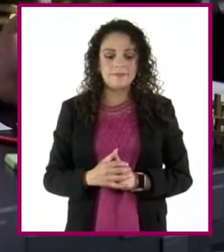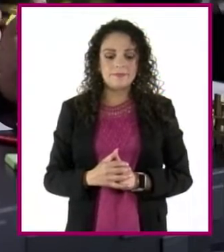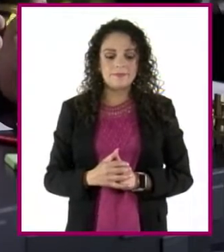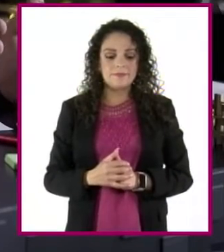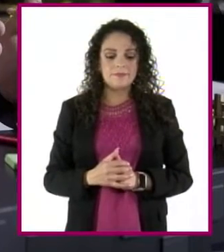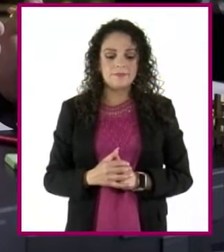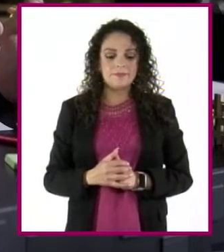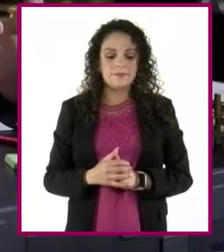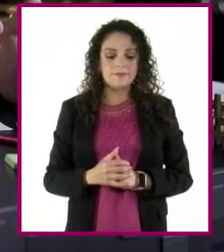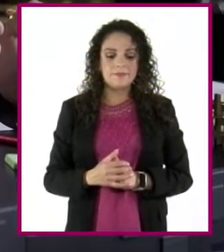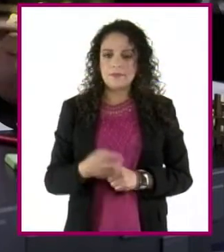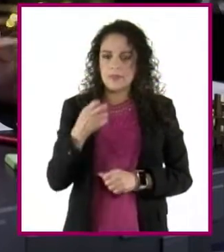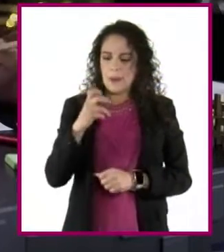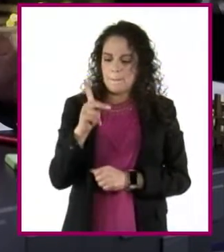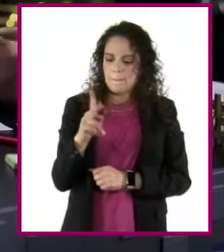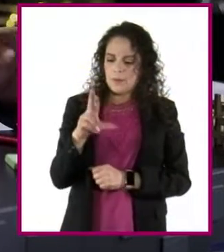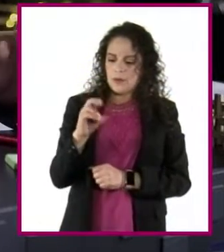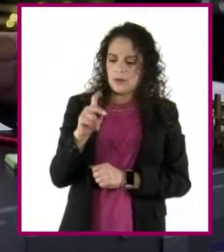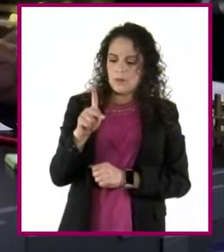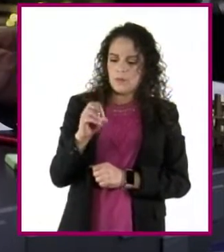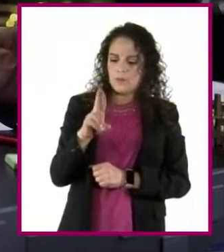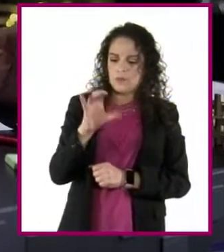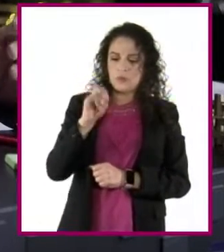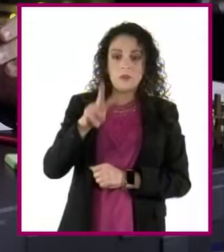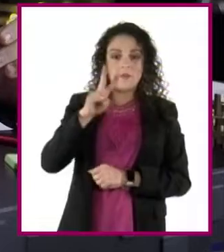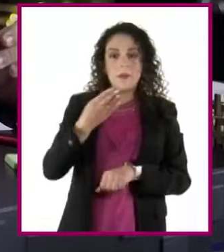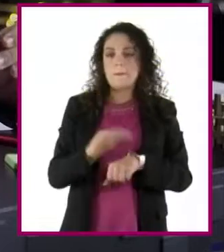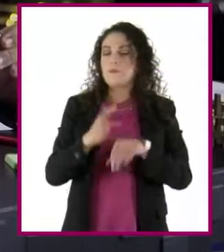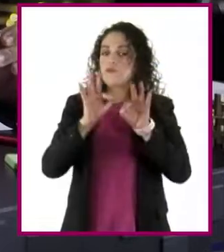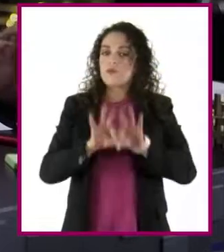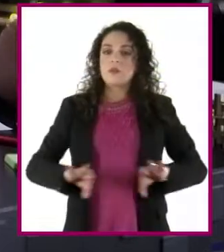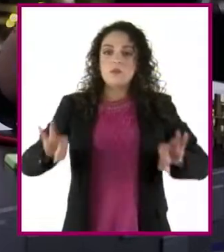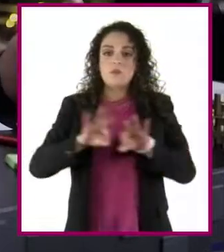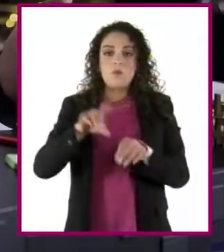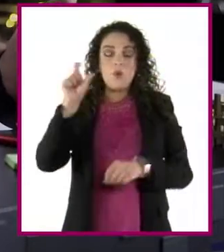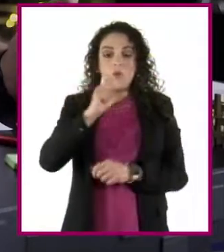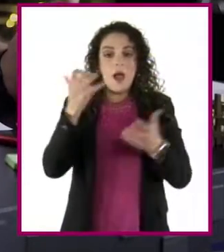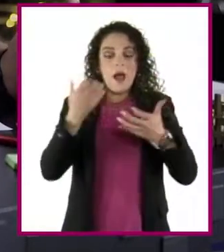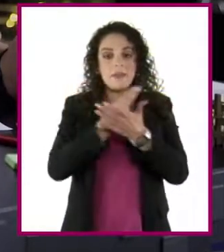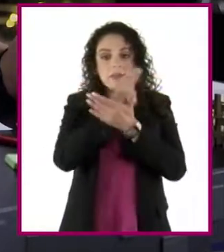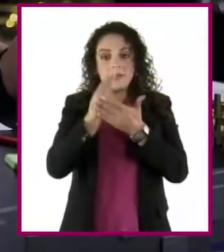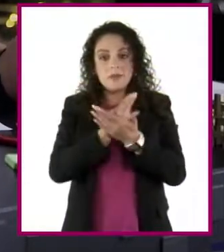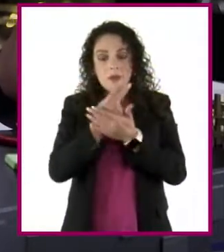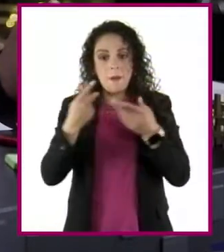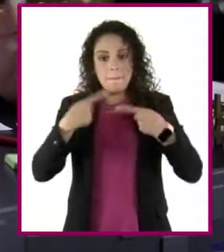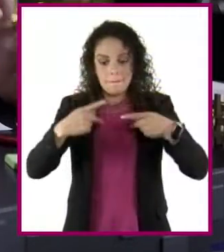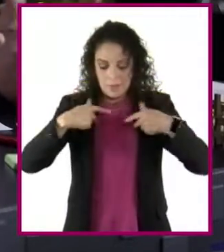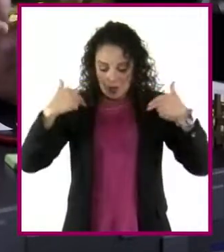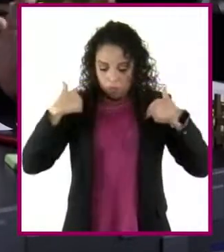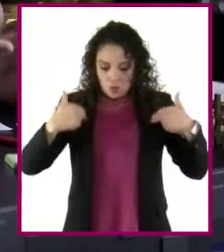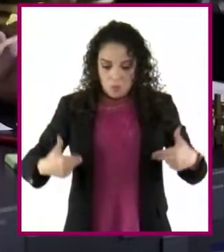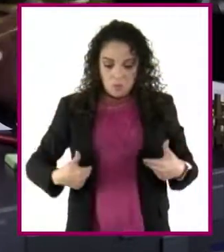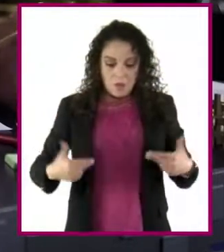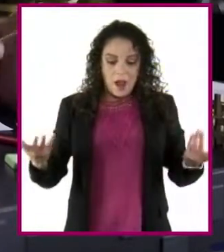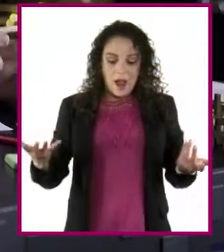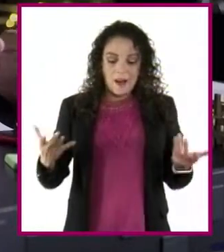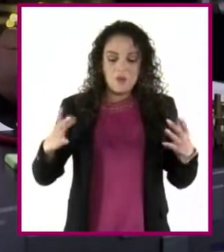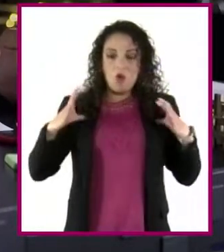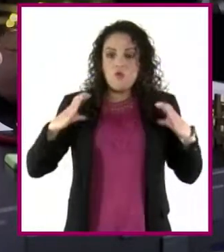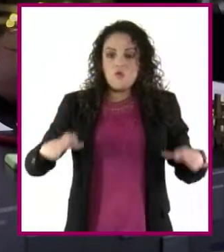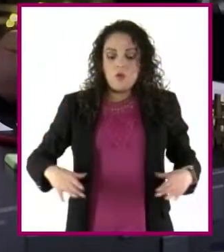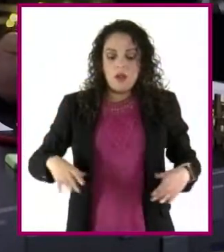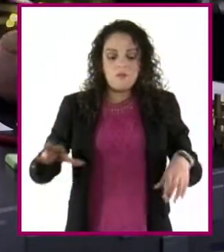Eso de las proporciones es muy importante a la hora de dibujar el cuerpo humano, ¿eh? Si no, de repente salen pues dibujos de personas